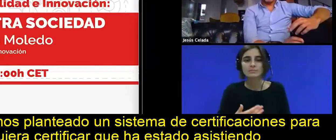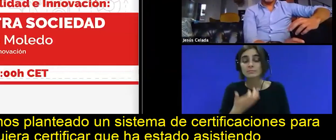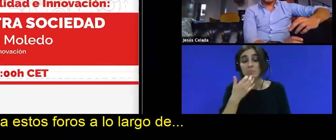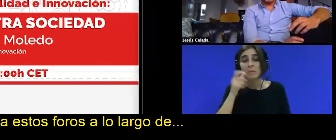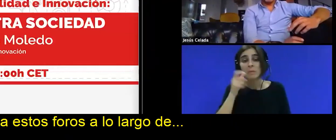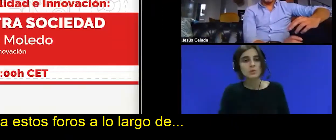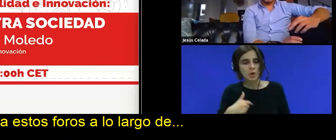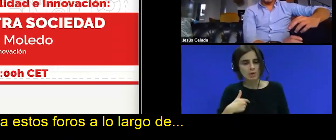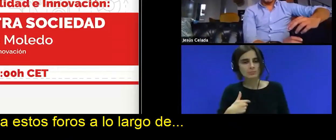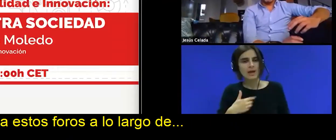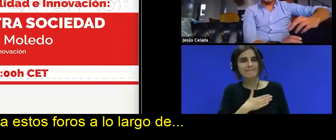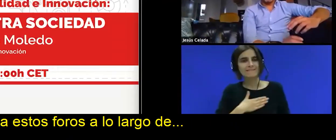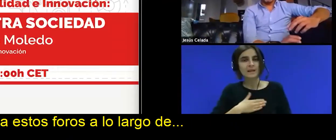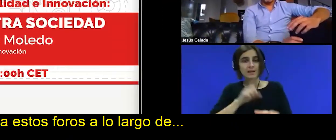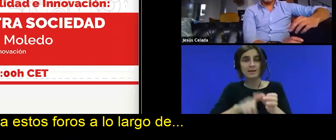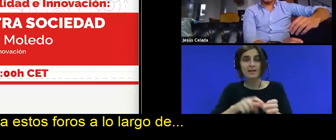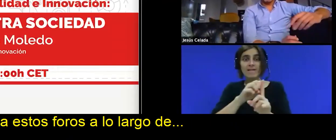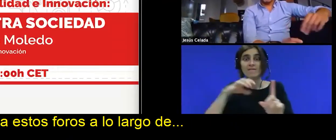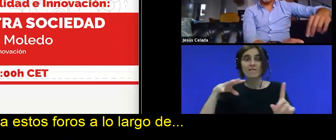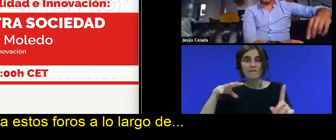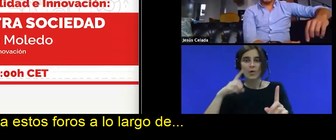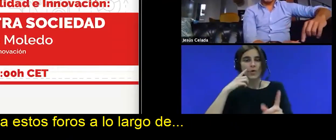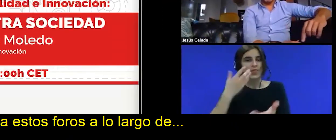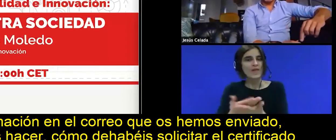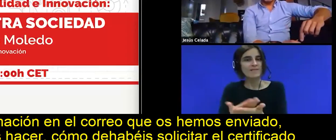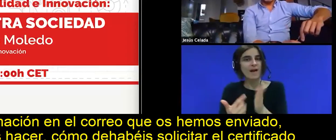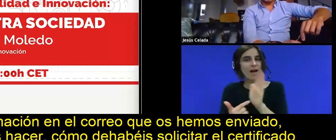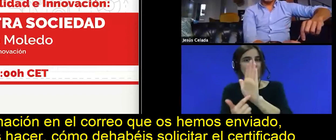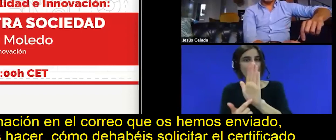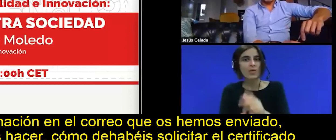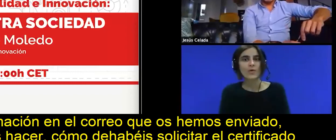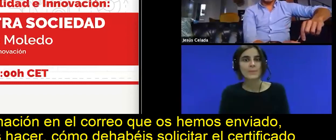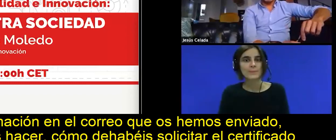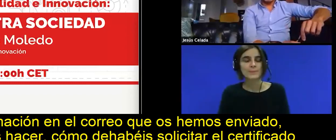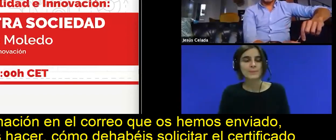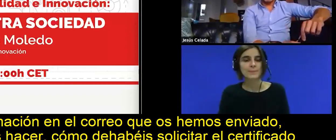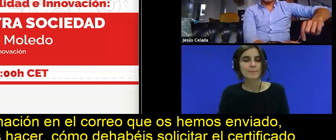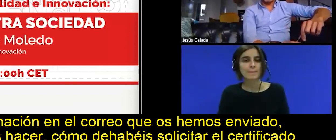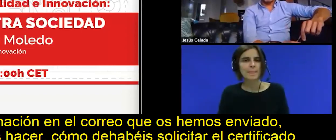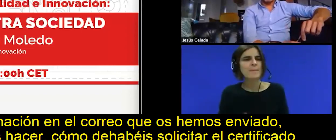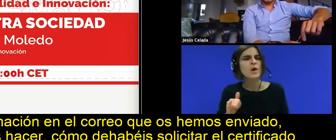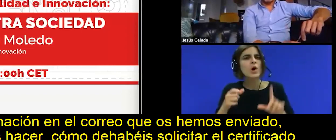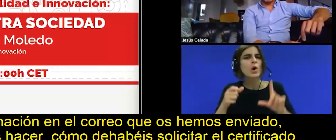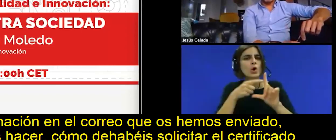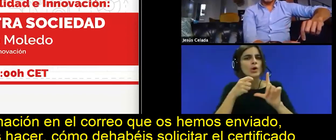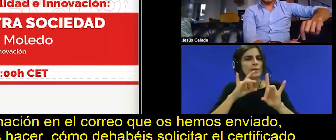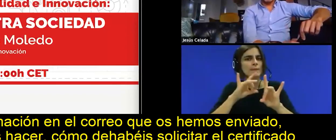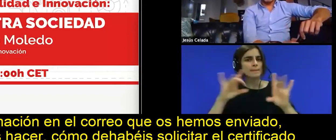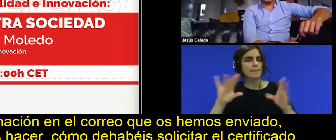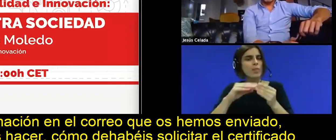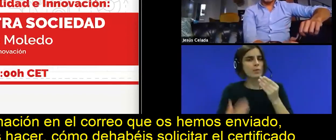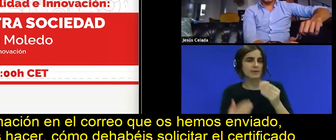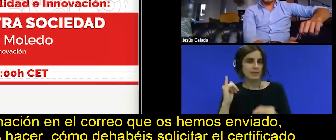asistiendo a estos foros a lo largo de... Tenéis toda la información en la documentación que os haya llegado, en el correo que os hemos